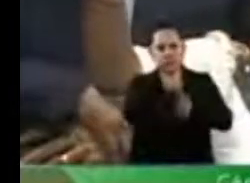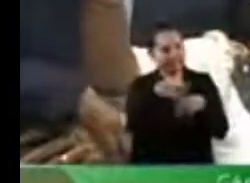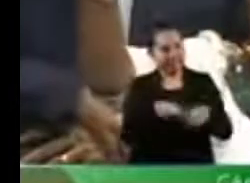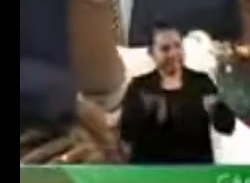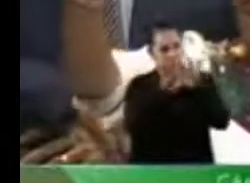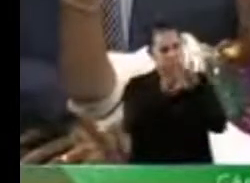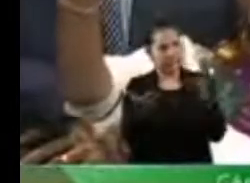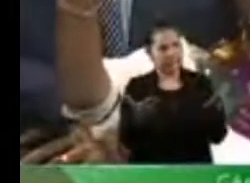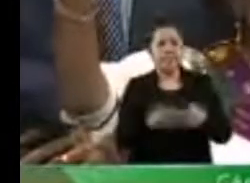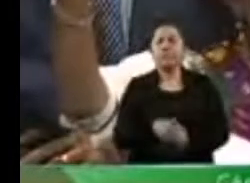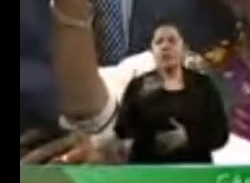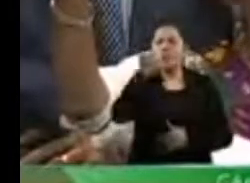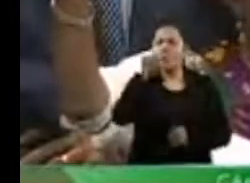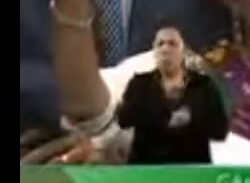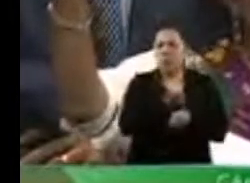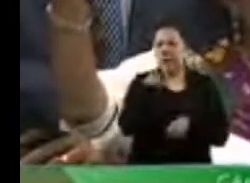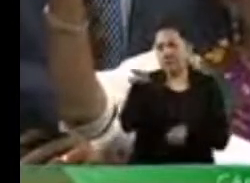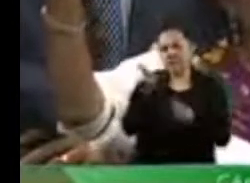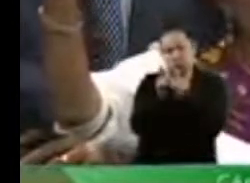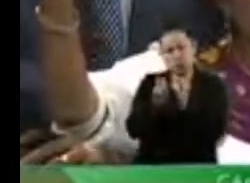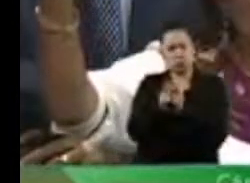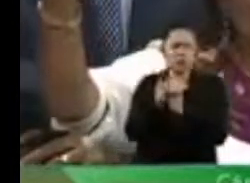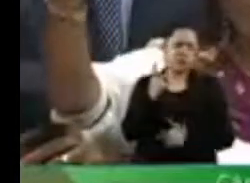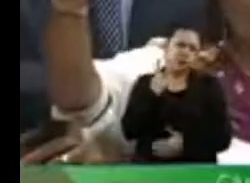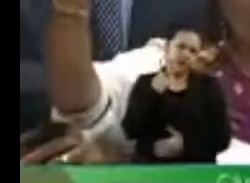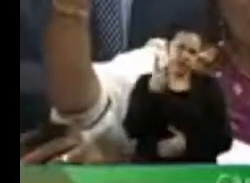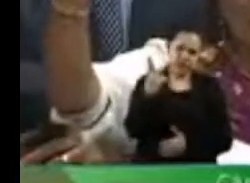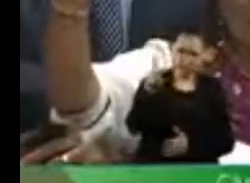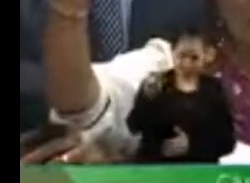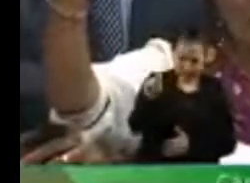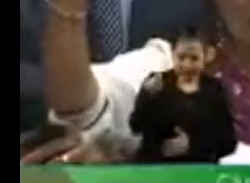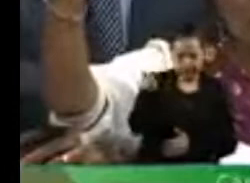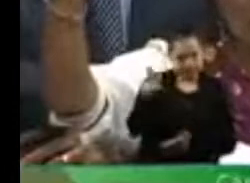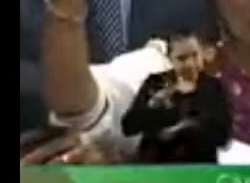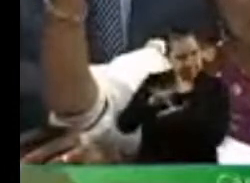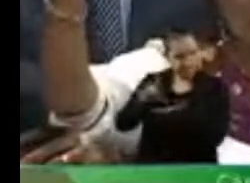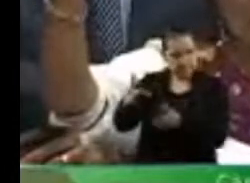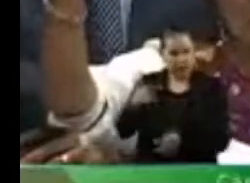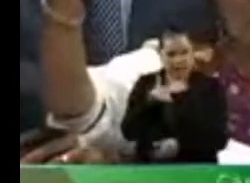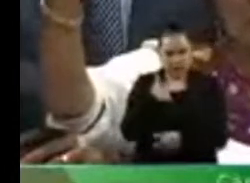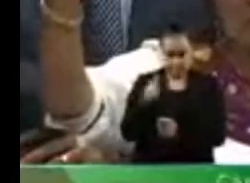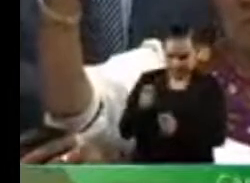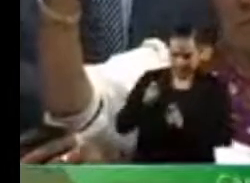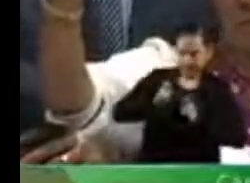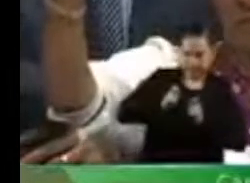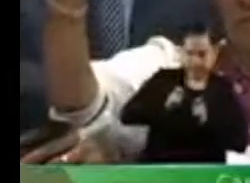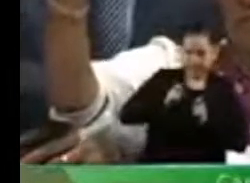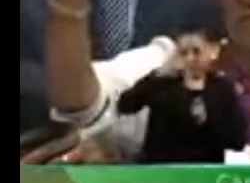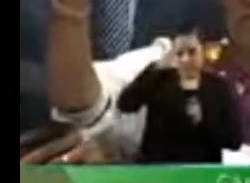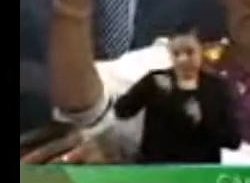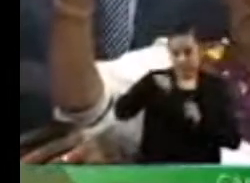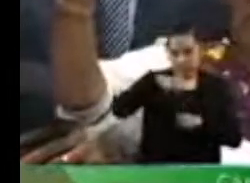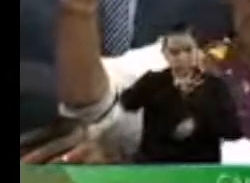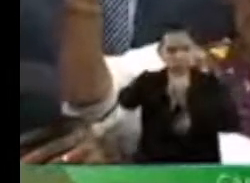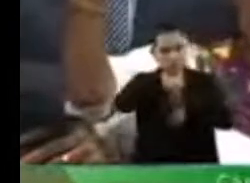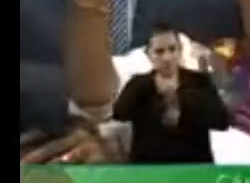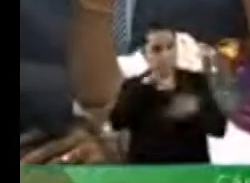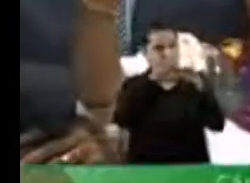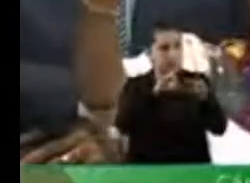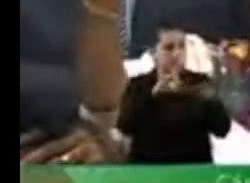Agradezco doblemente al Partido del Trabajo que me haya hecho el enorme honor de dirigirme a